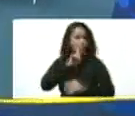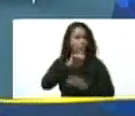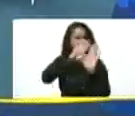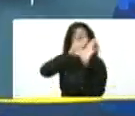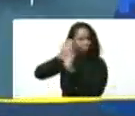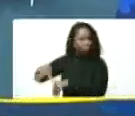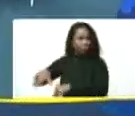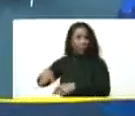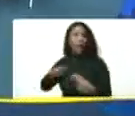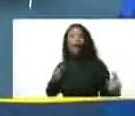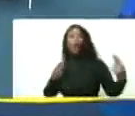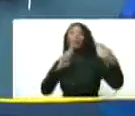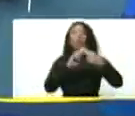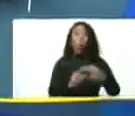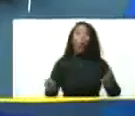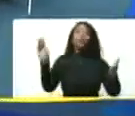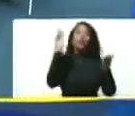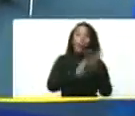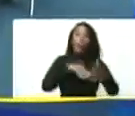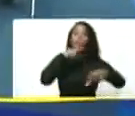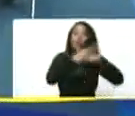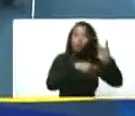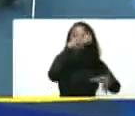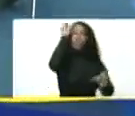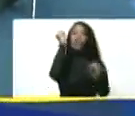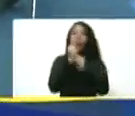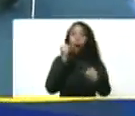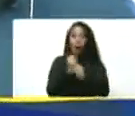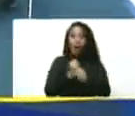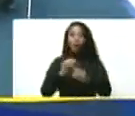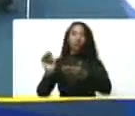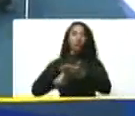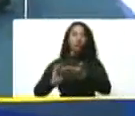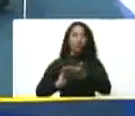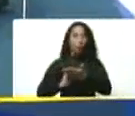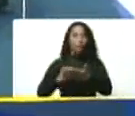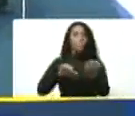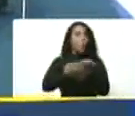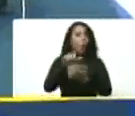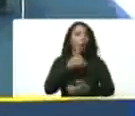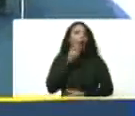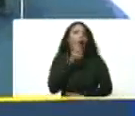Y reencontrarnos para producir, para trabajar, para solucionar problemas.